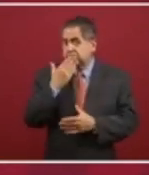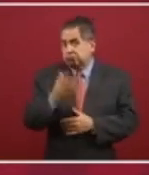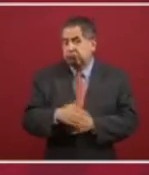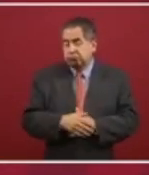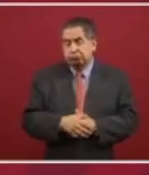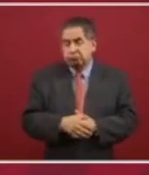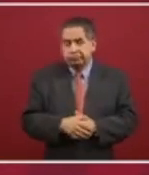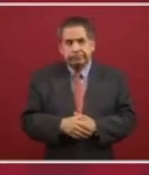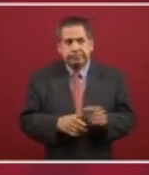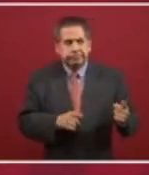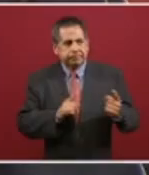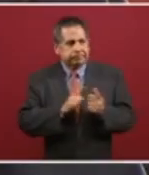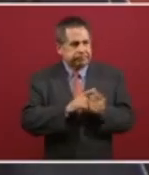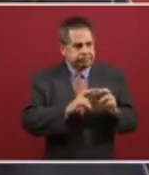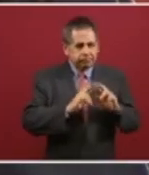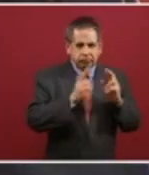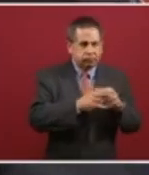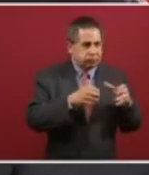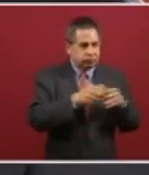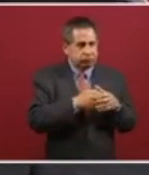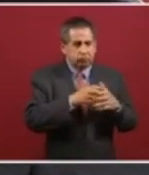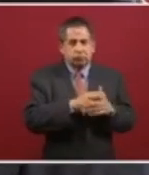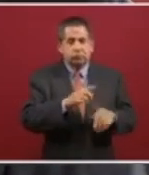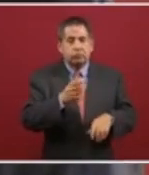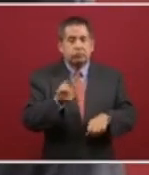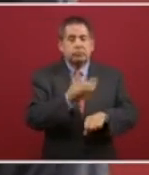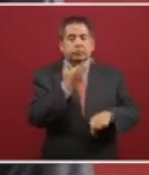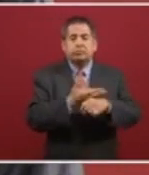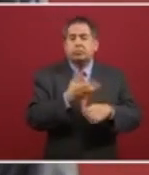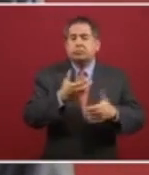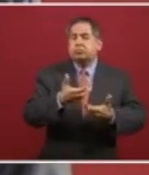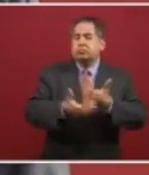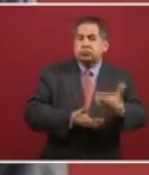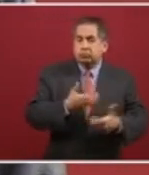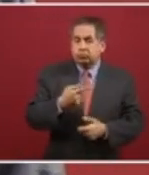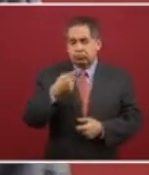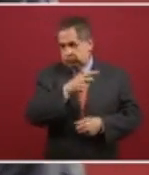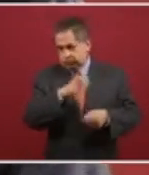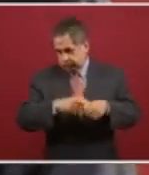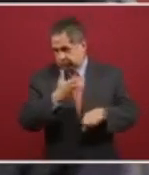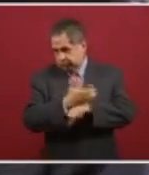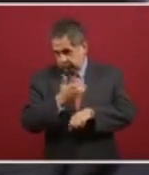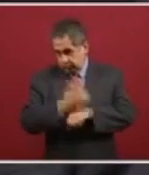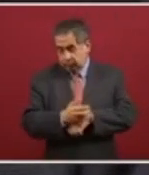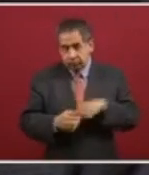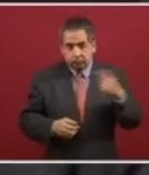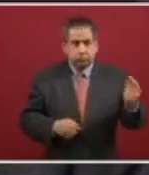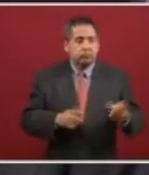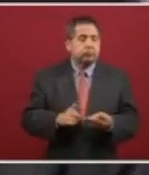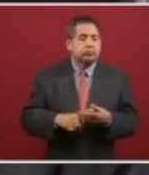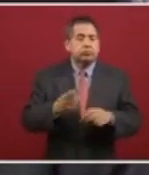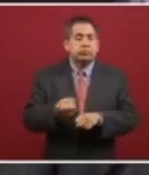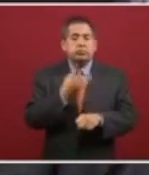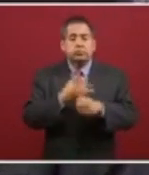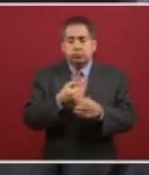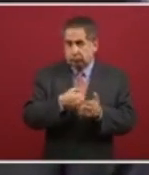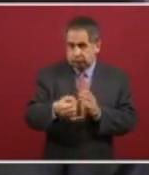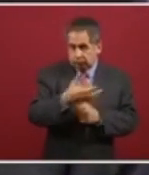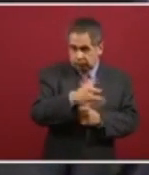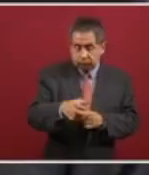reuniones con la Secretaría de Comercio de Estados Unidos, con la Secretaría de